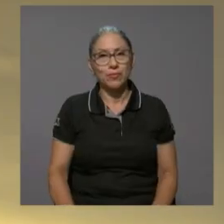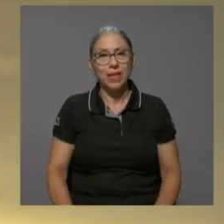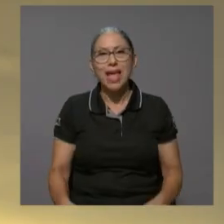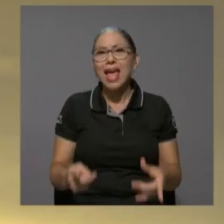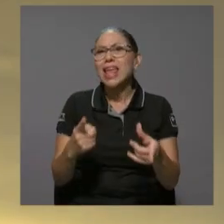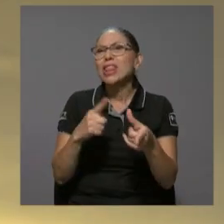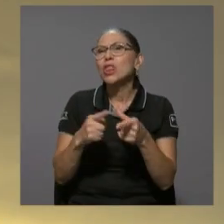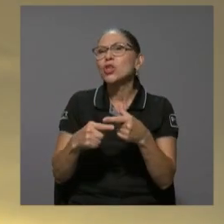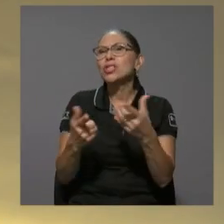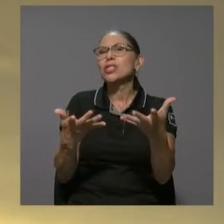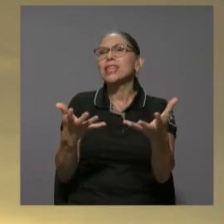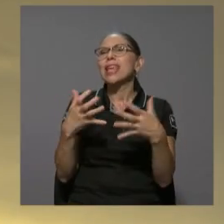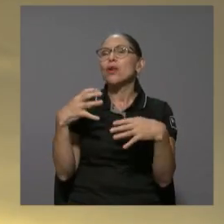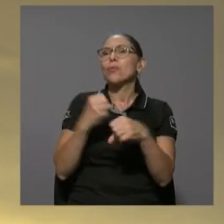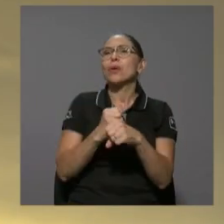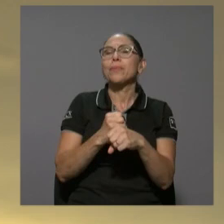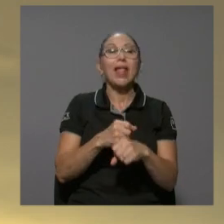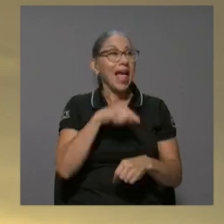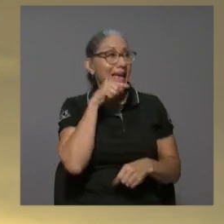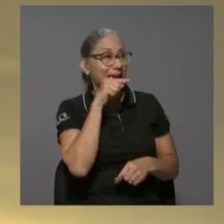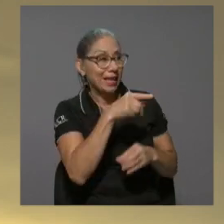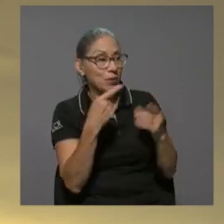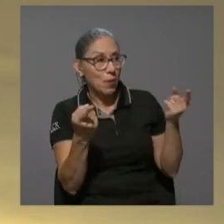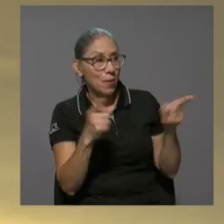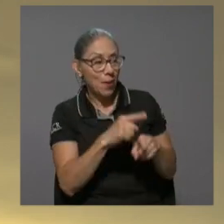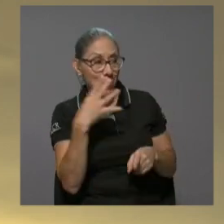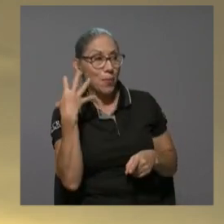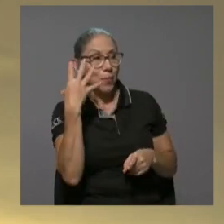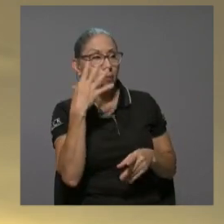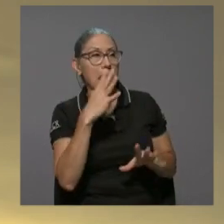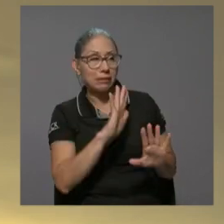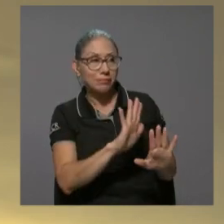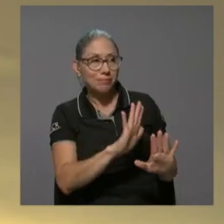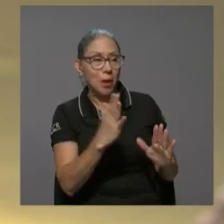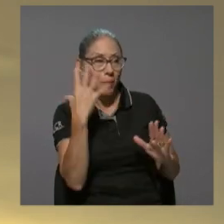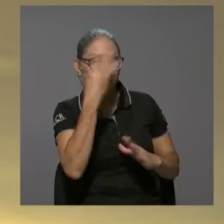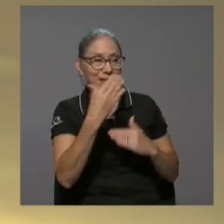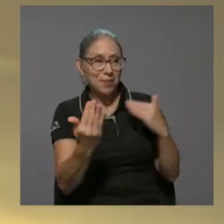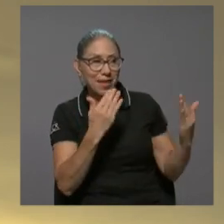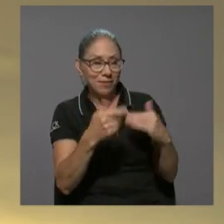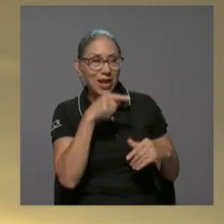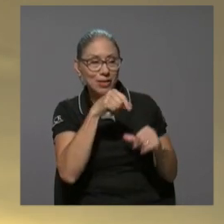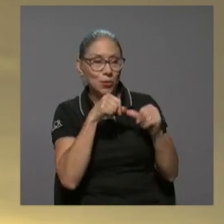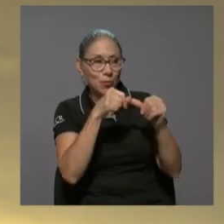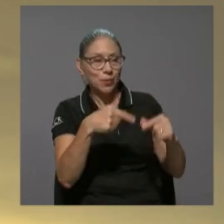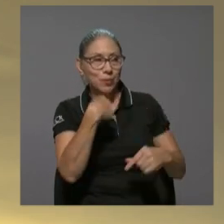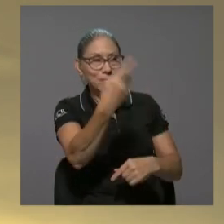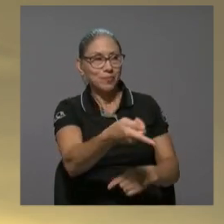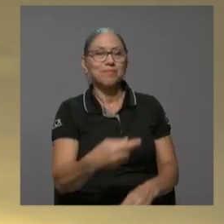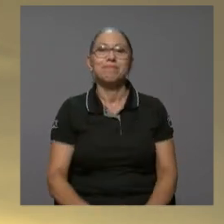profesor, y por cierto, linda metáfora, pero a eso llegará en el siguiente segmento. Perfecto.